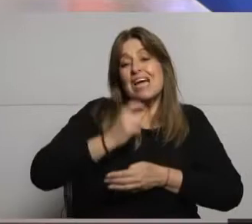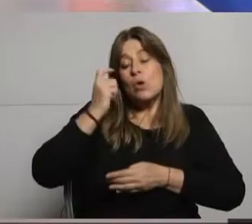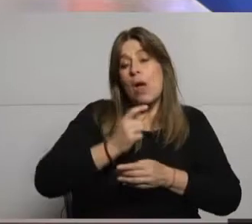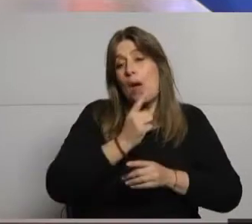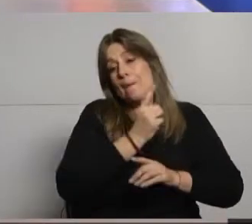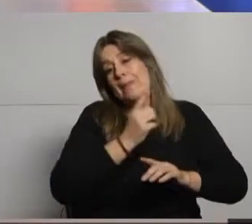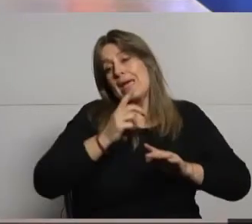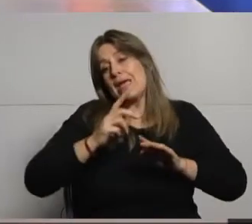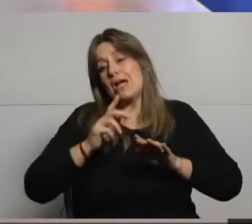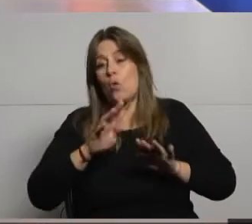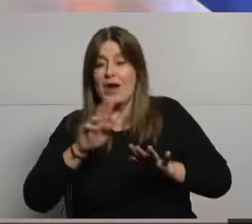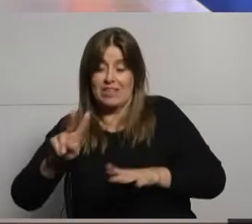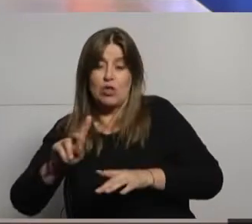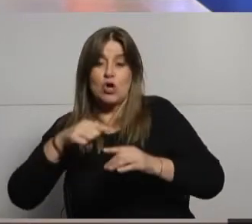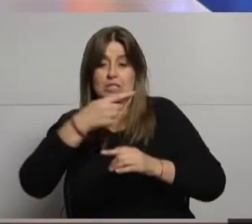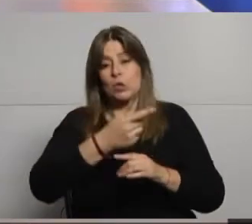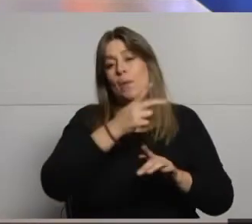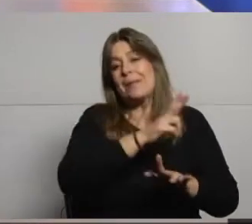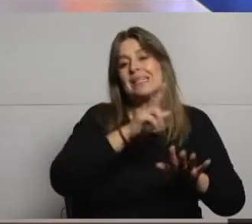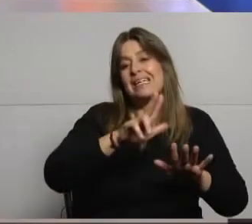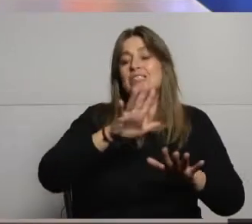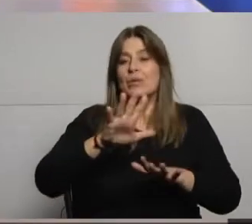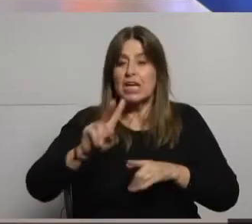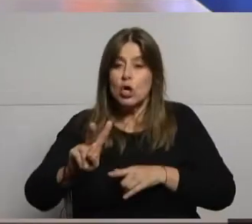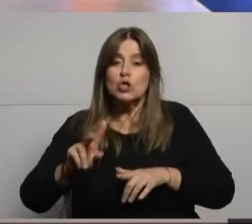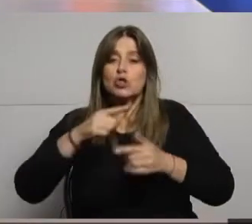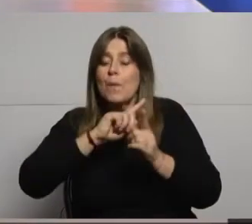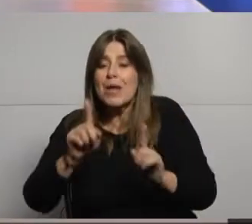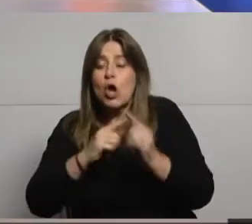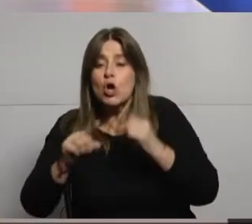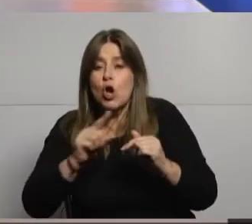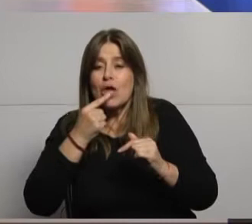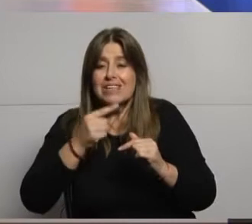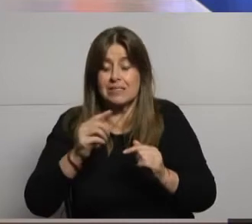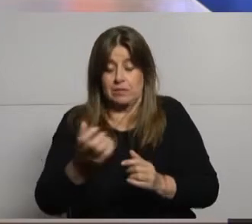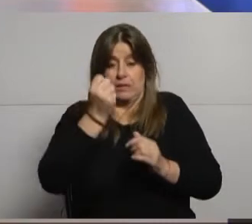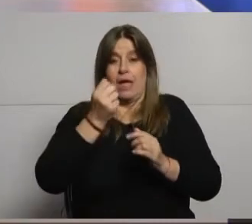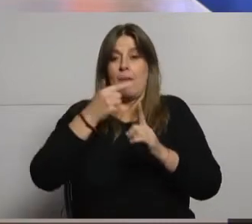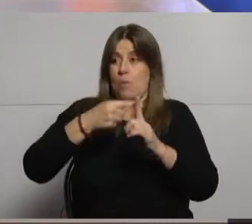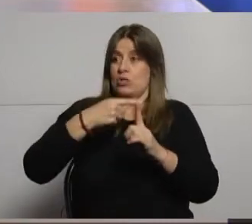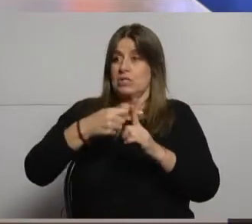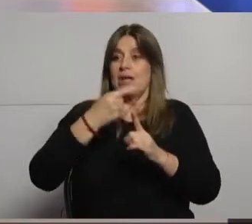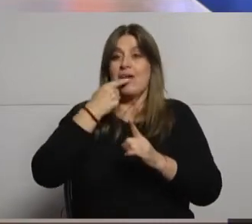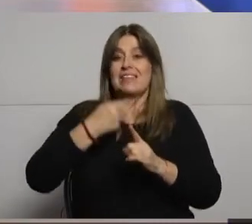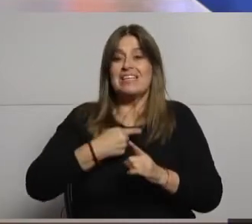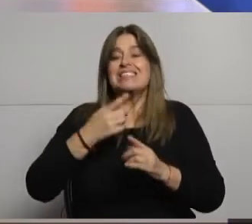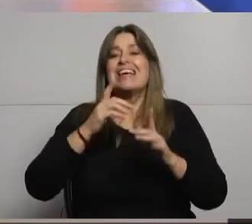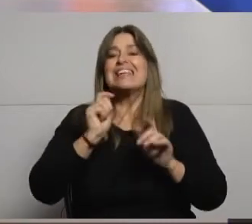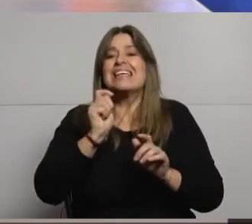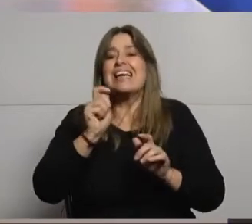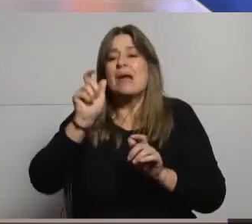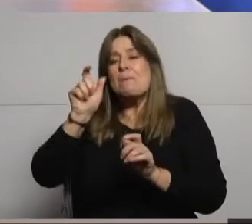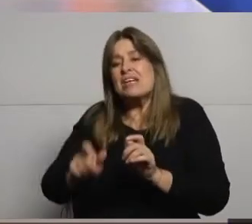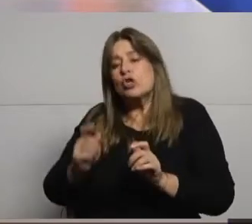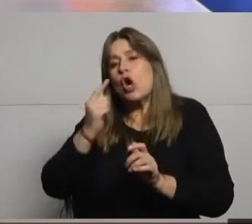el 58. Y luego lo que se hace es, cuando a mí me detectan positivo, se sabe que mi